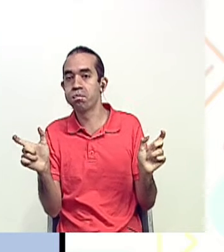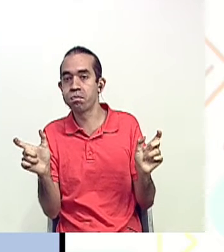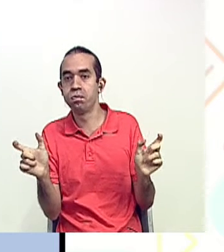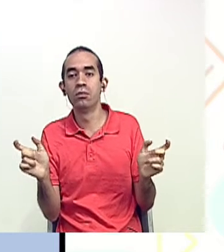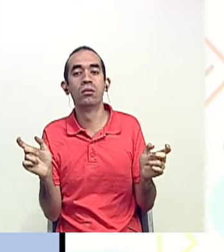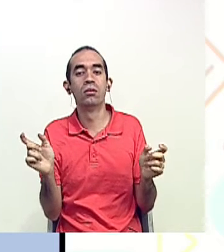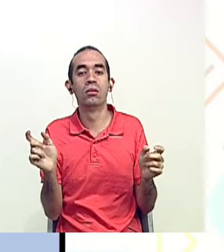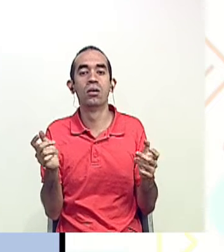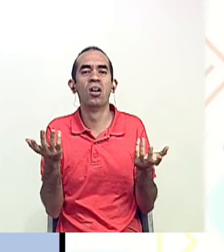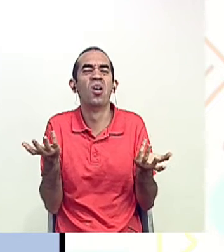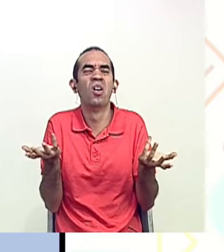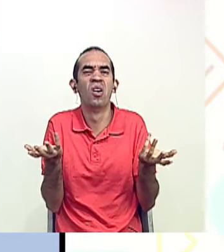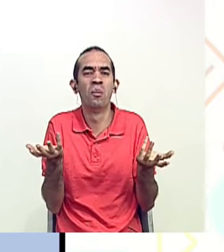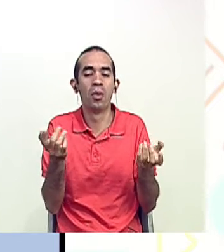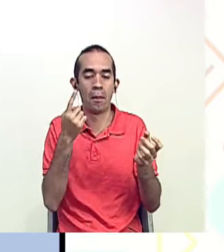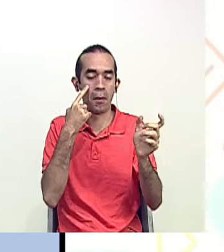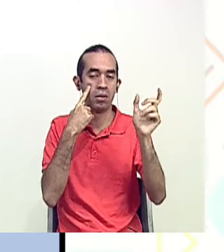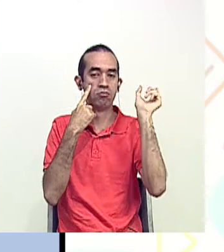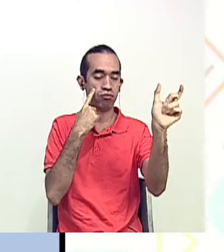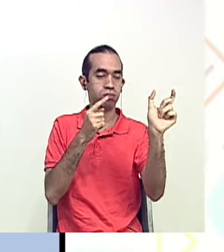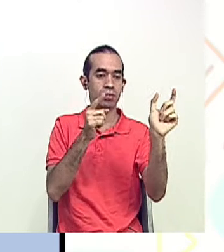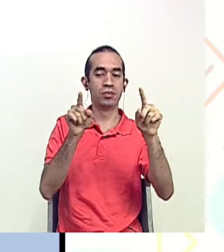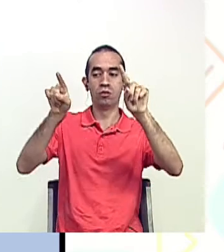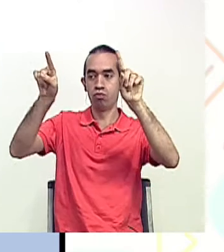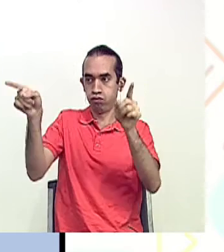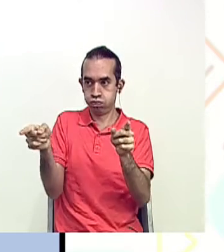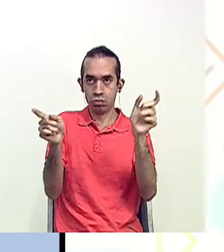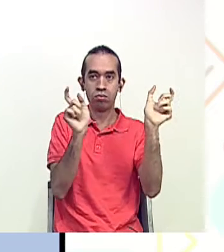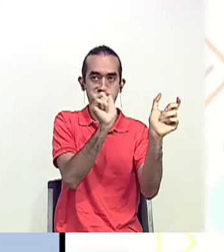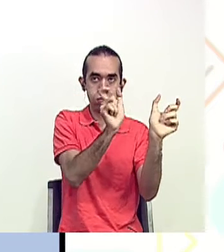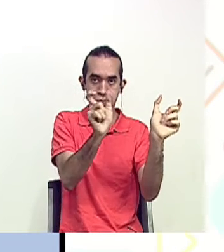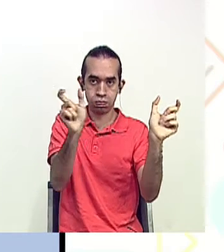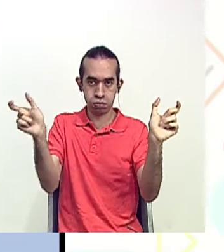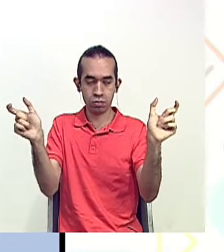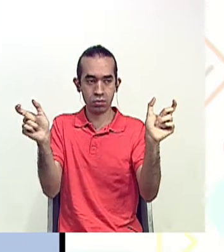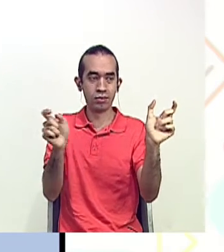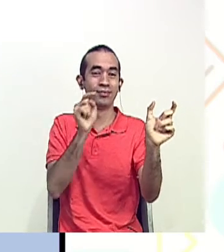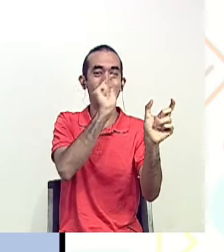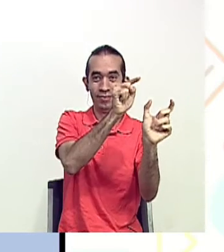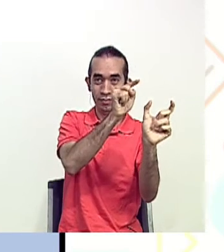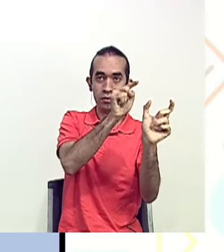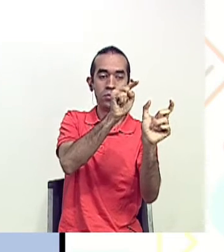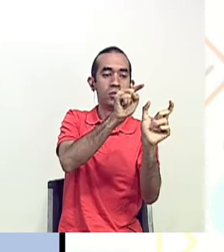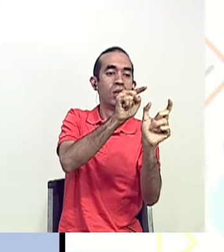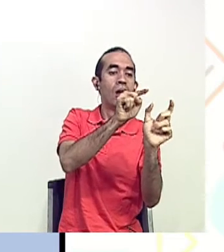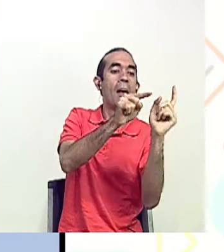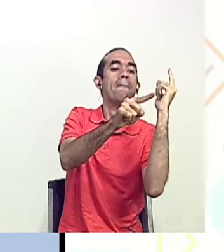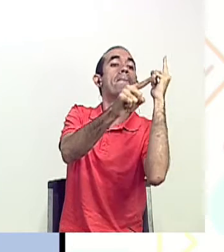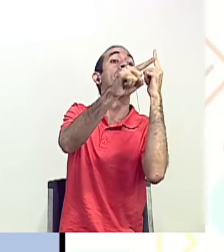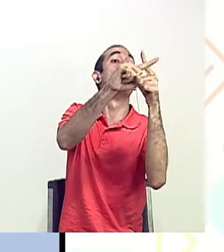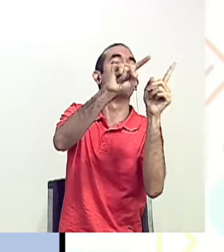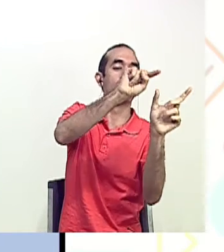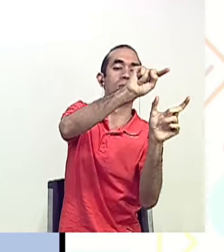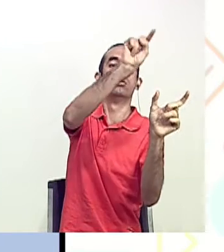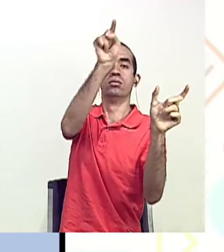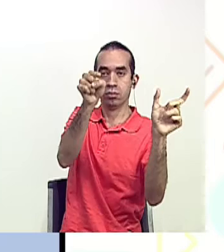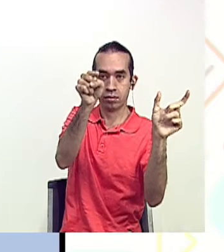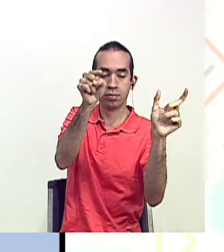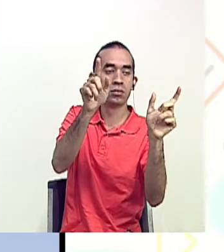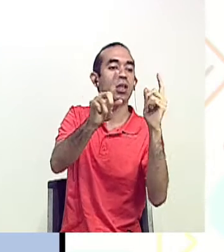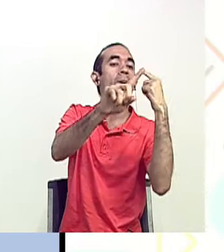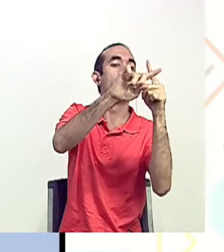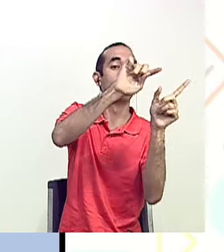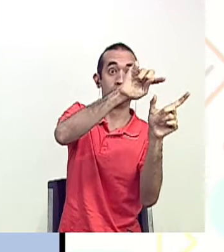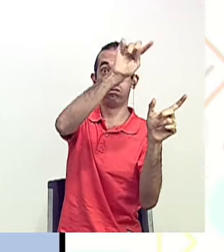realizamos el siguiente procedimiento. Veamos. El monomio multiplica a cada término